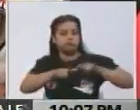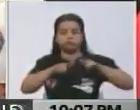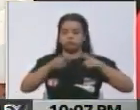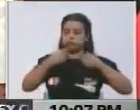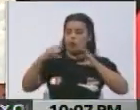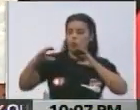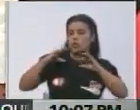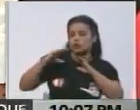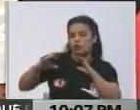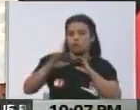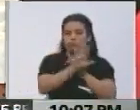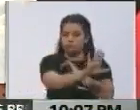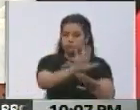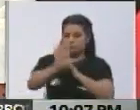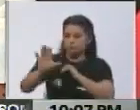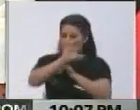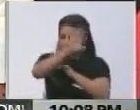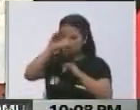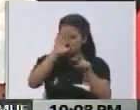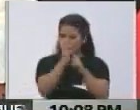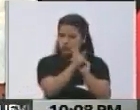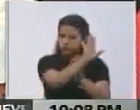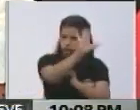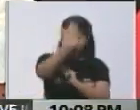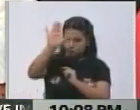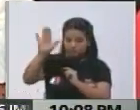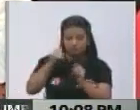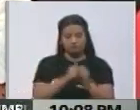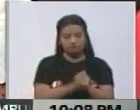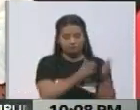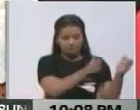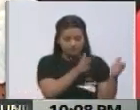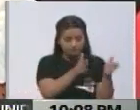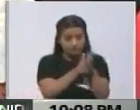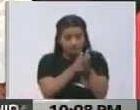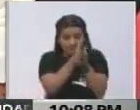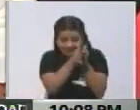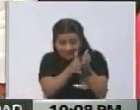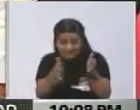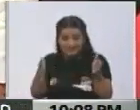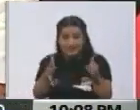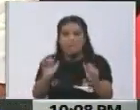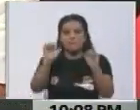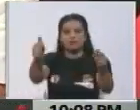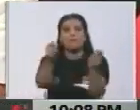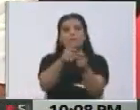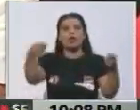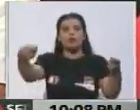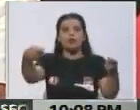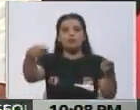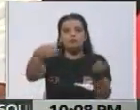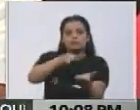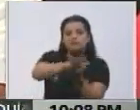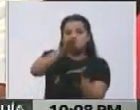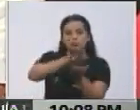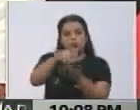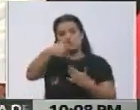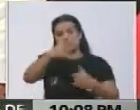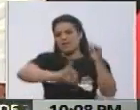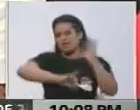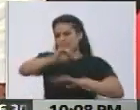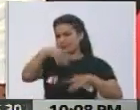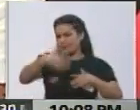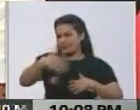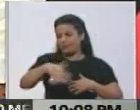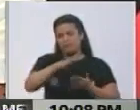las culturas. Luego vino un crecimiento y un salto gigantesco con la imprenta, ¿no? Y la